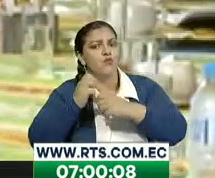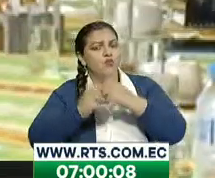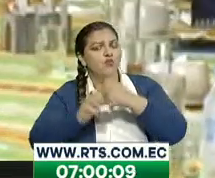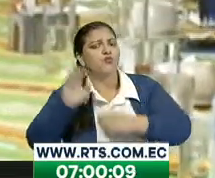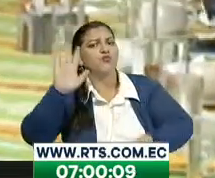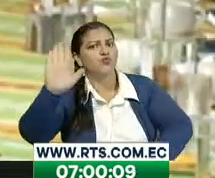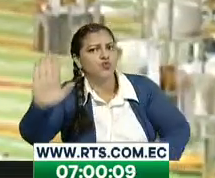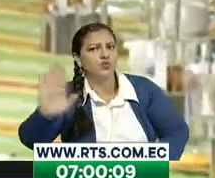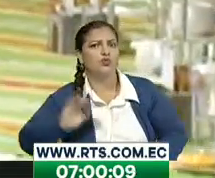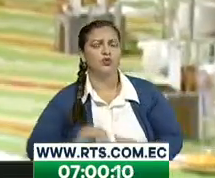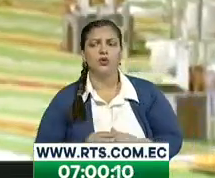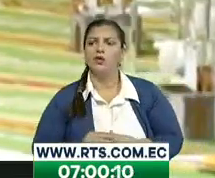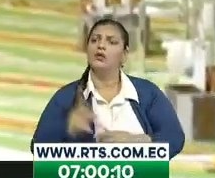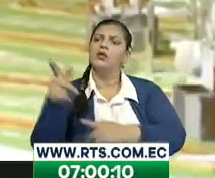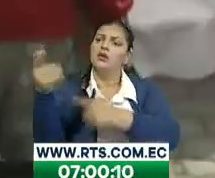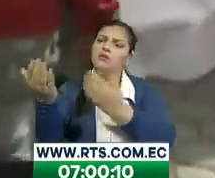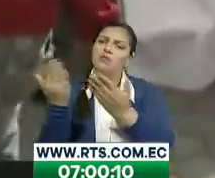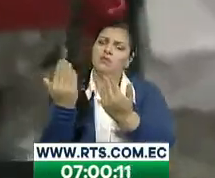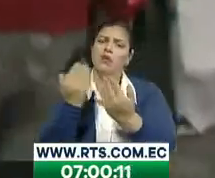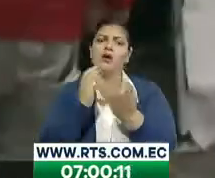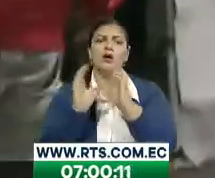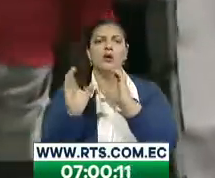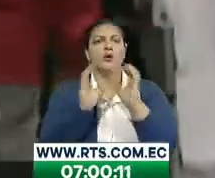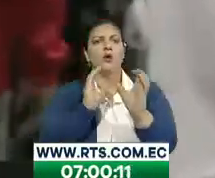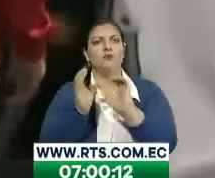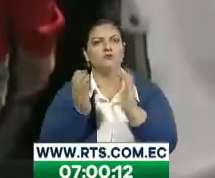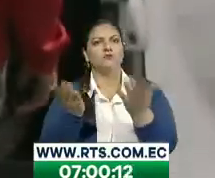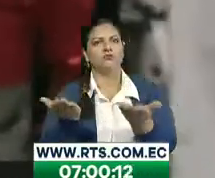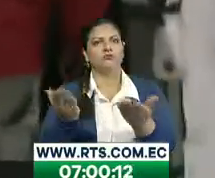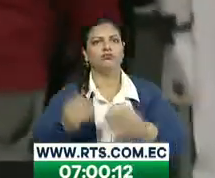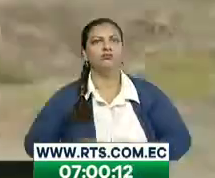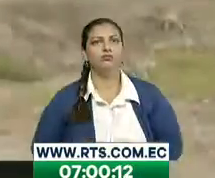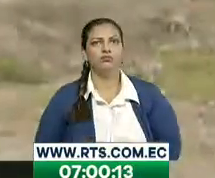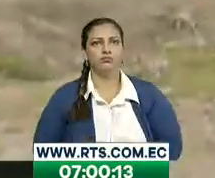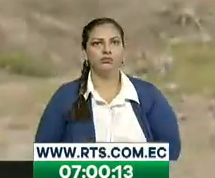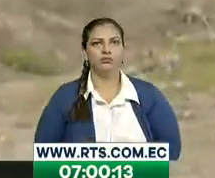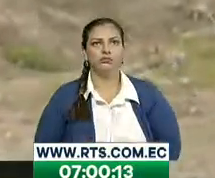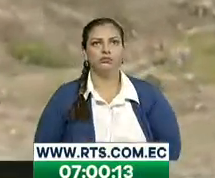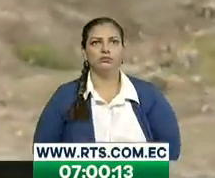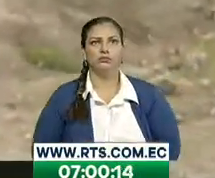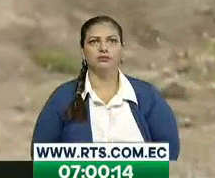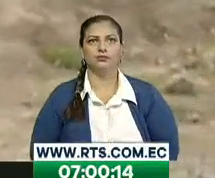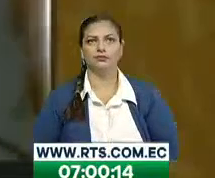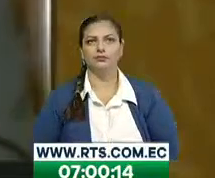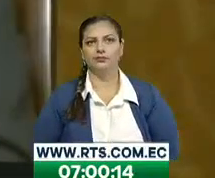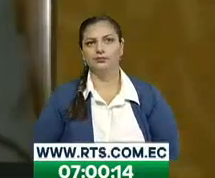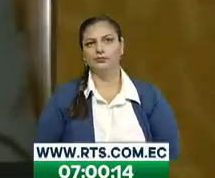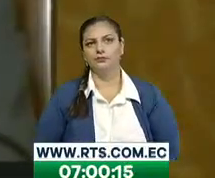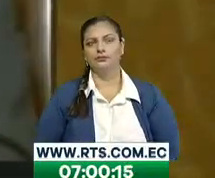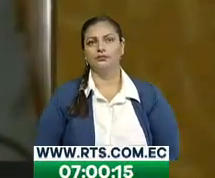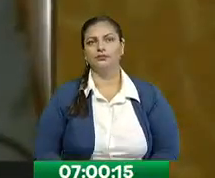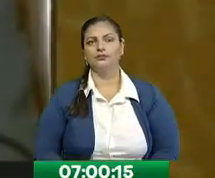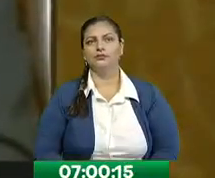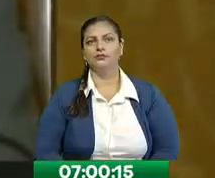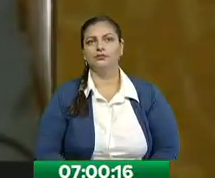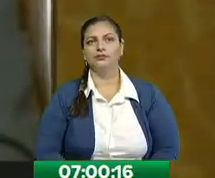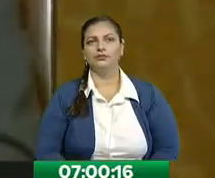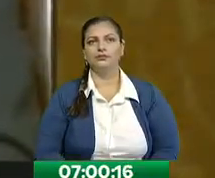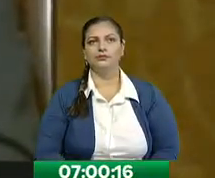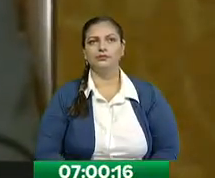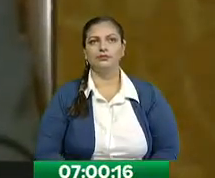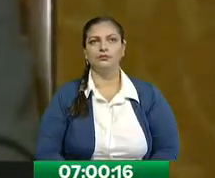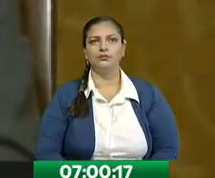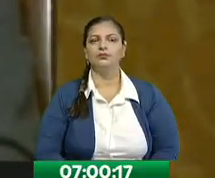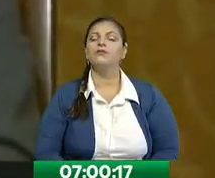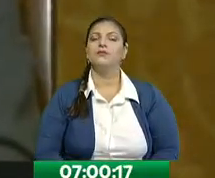los cancilleres buscarán salidas para afrontar esta ola migratoria con ayuda de estamentos internacionales. Hay que buscar que